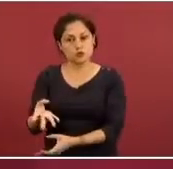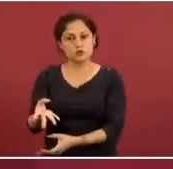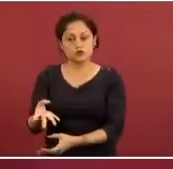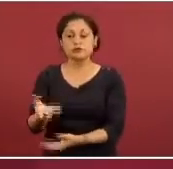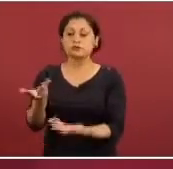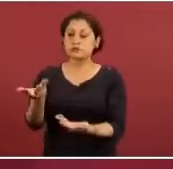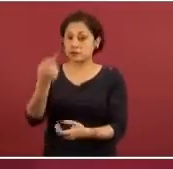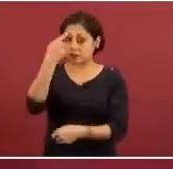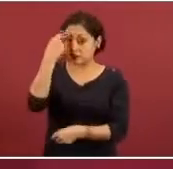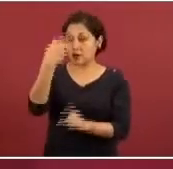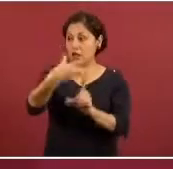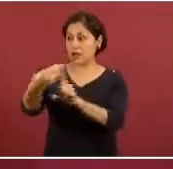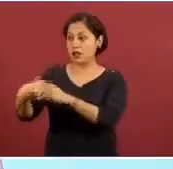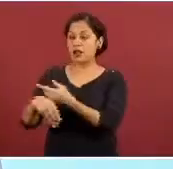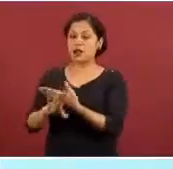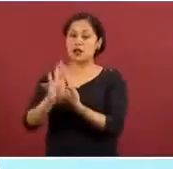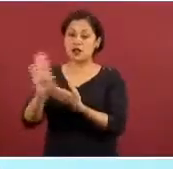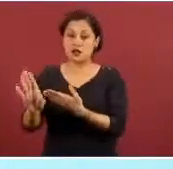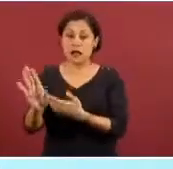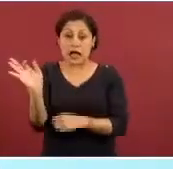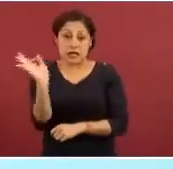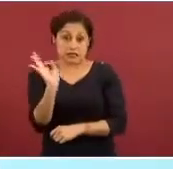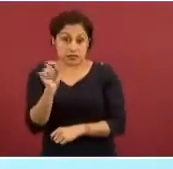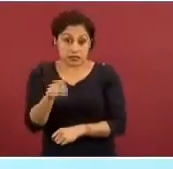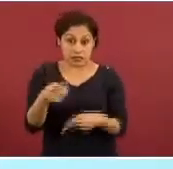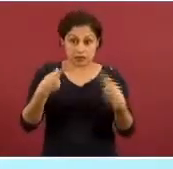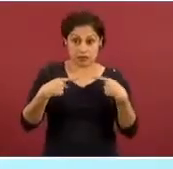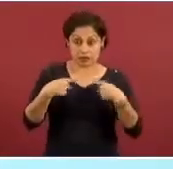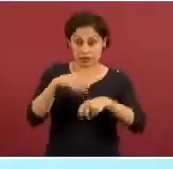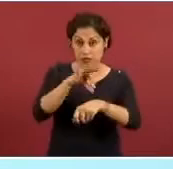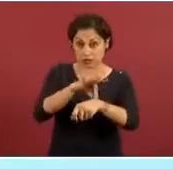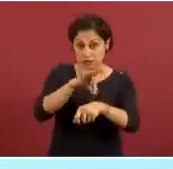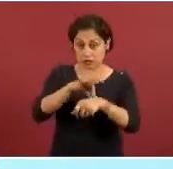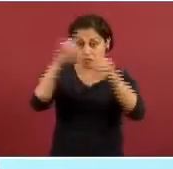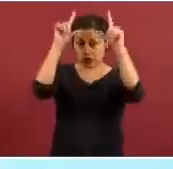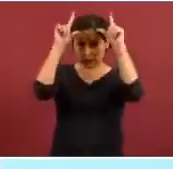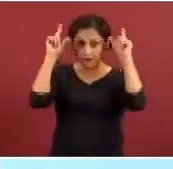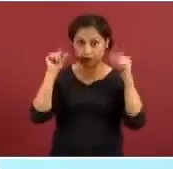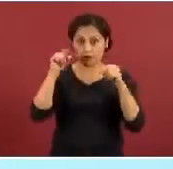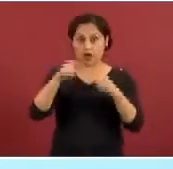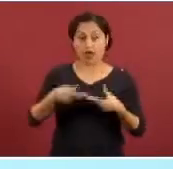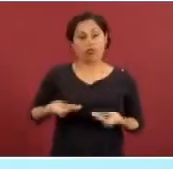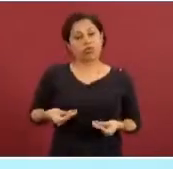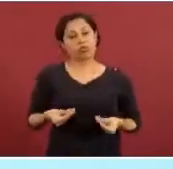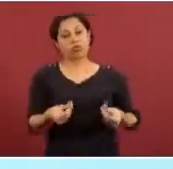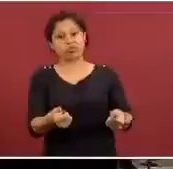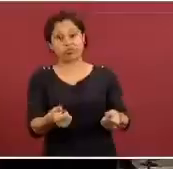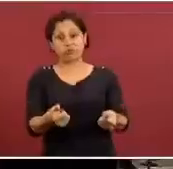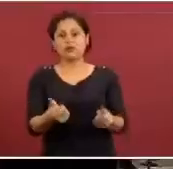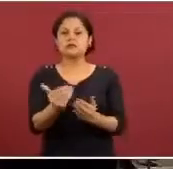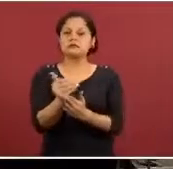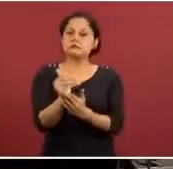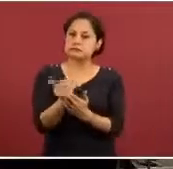Al hacer uso innecesario del equipo, le estamos quitando el apoyo a quien sí lo necesita.